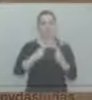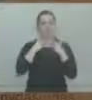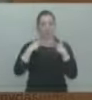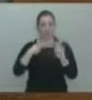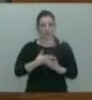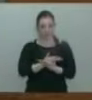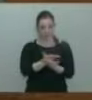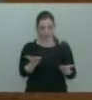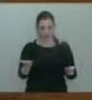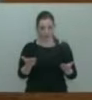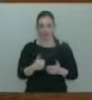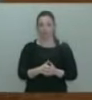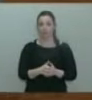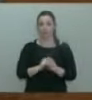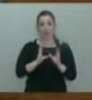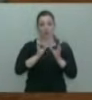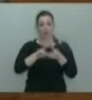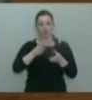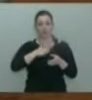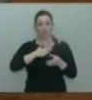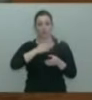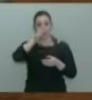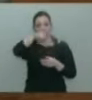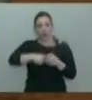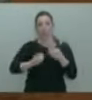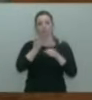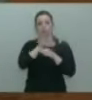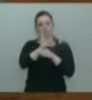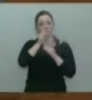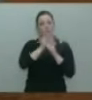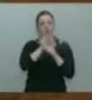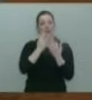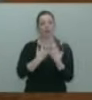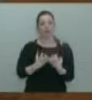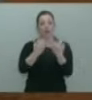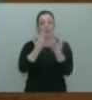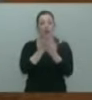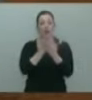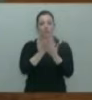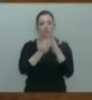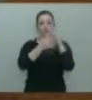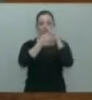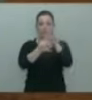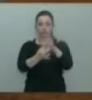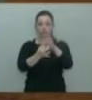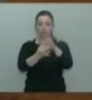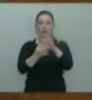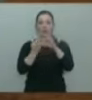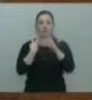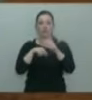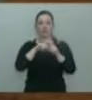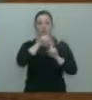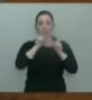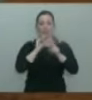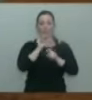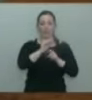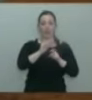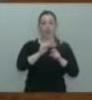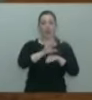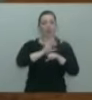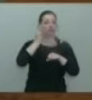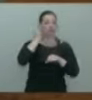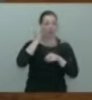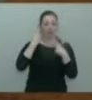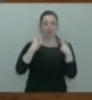Señorías, mi grupo presenta hoy ante esta Cámara la moción subsiguiente a la interpelación que formulamos a la consejera de Hacienda y Sector Público el